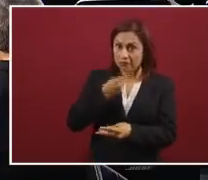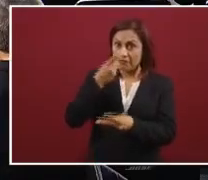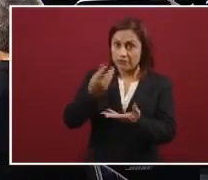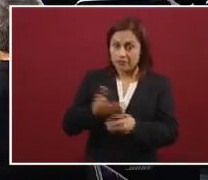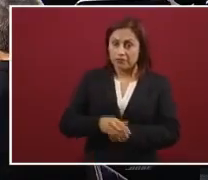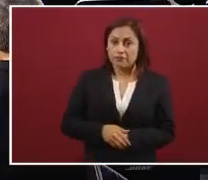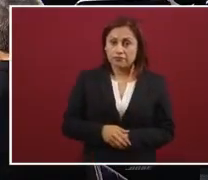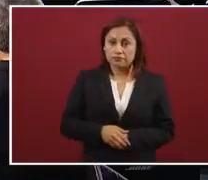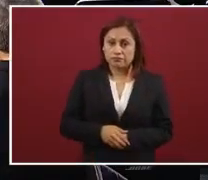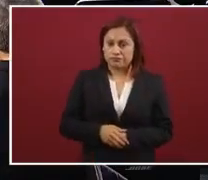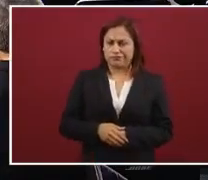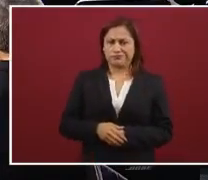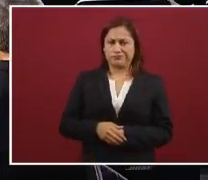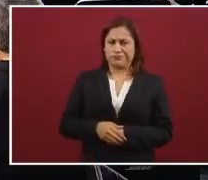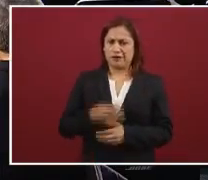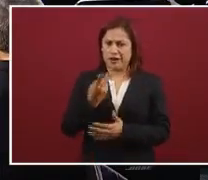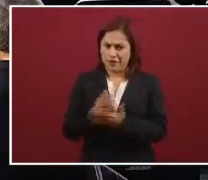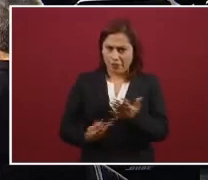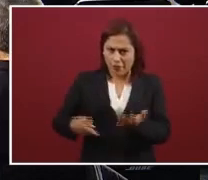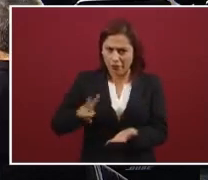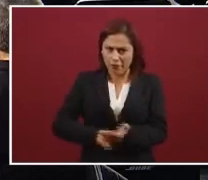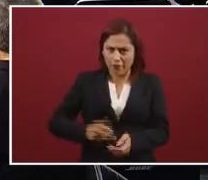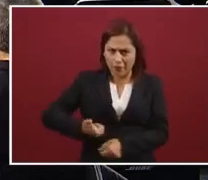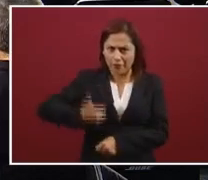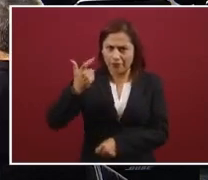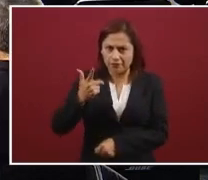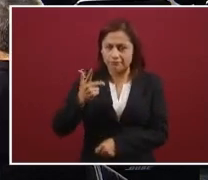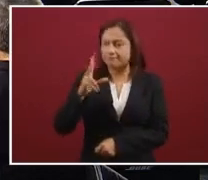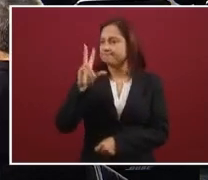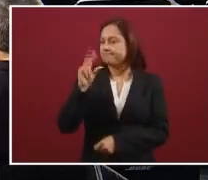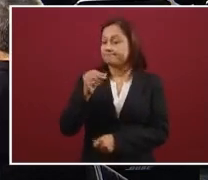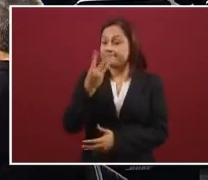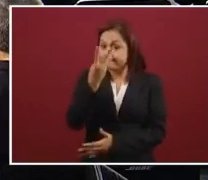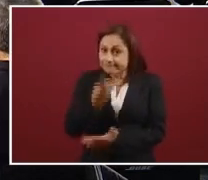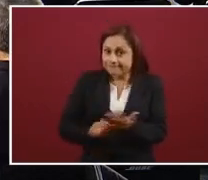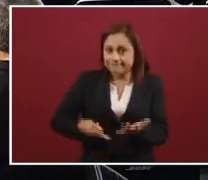doble, es el triple.